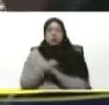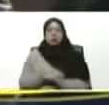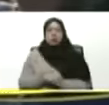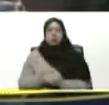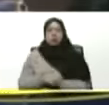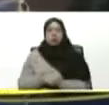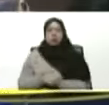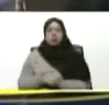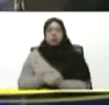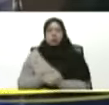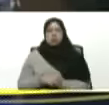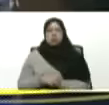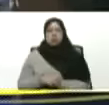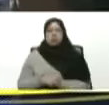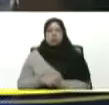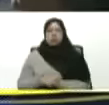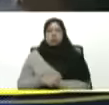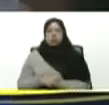Y Montecano